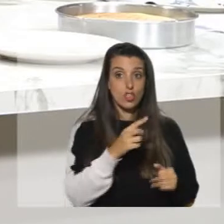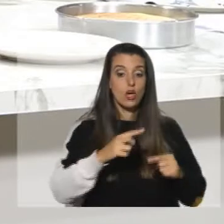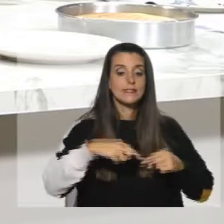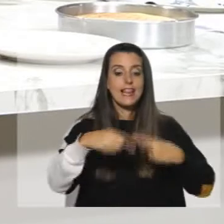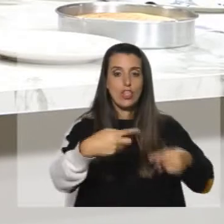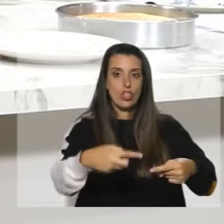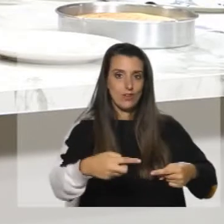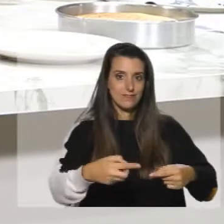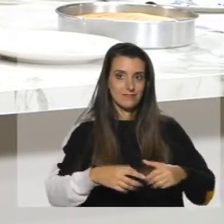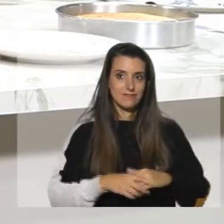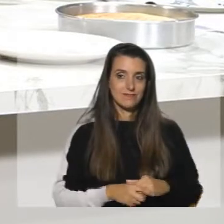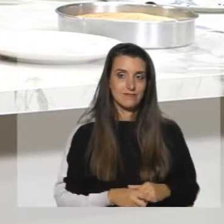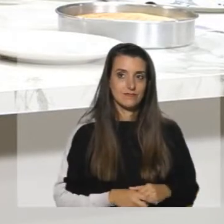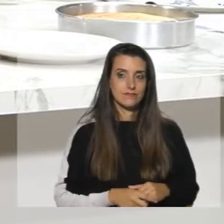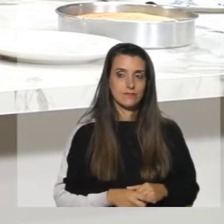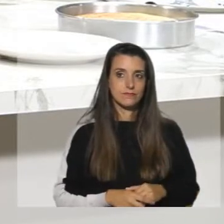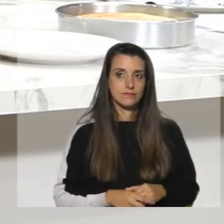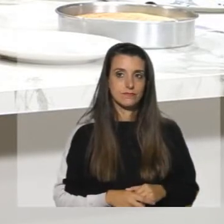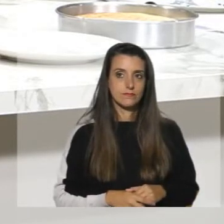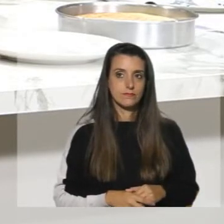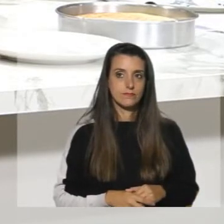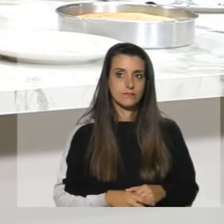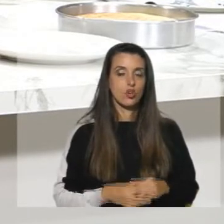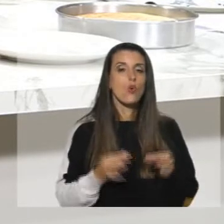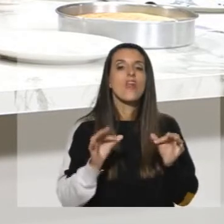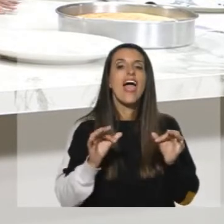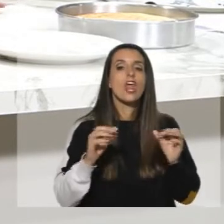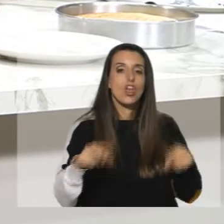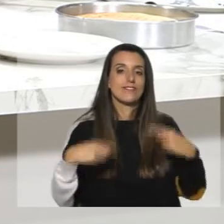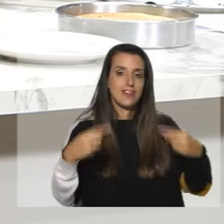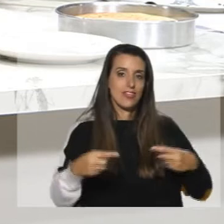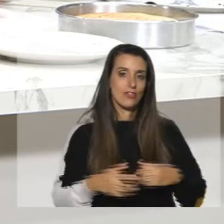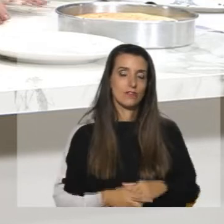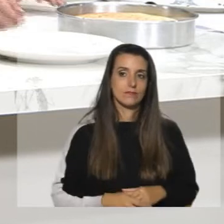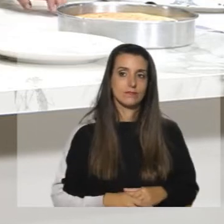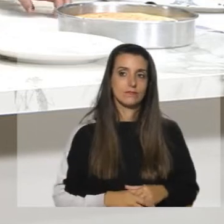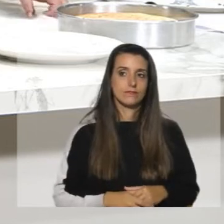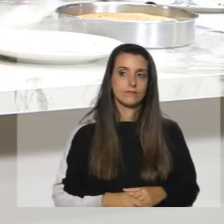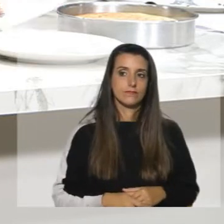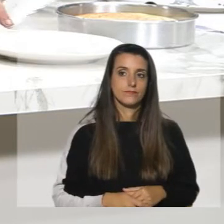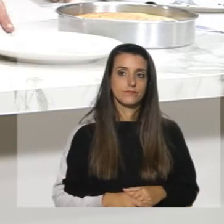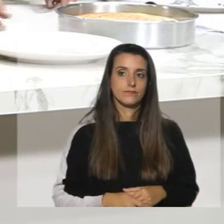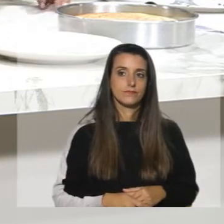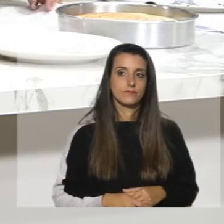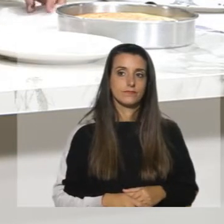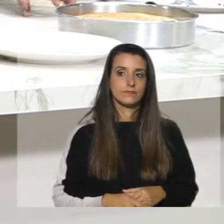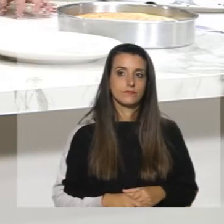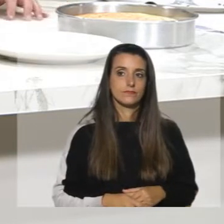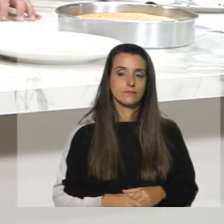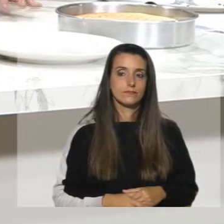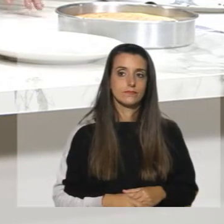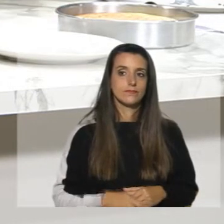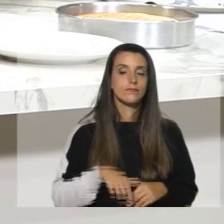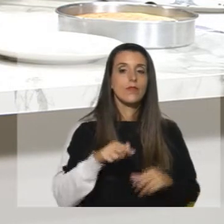cilindro. Claro. De forma cilíndrica, con un nylon para lograrlo. Ahí. Bueno, yo tengo acá. Yo tengo